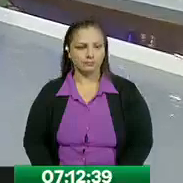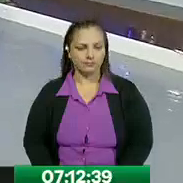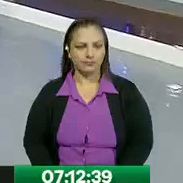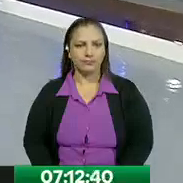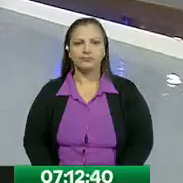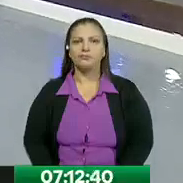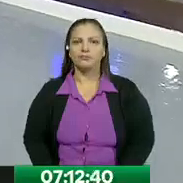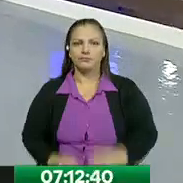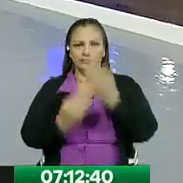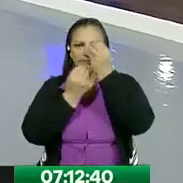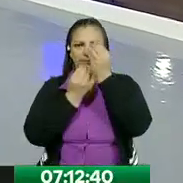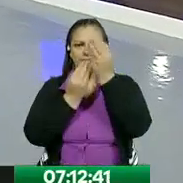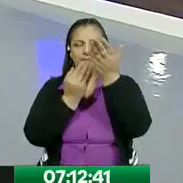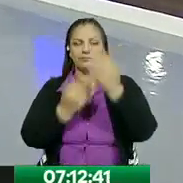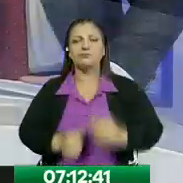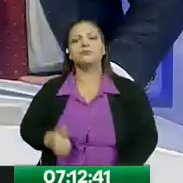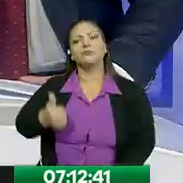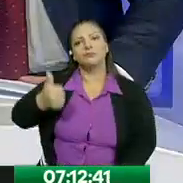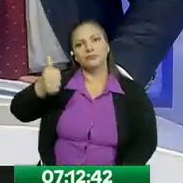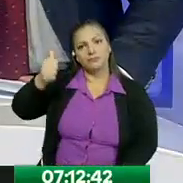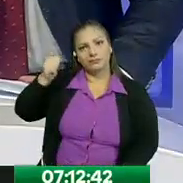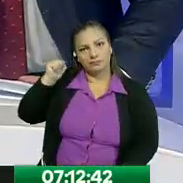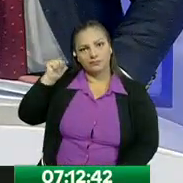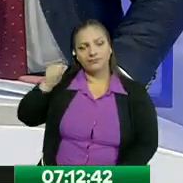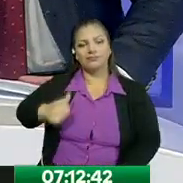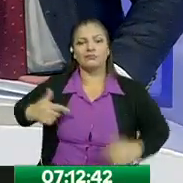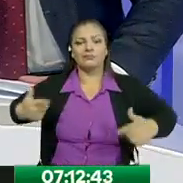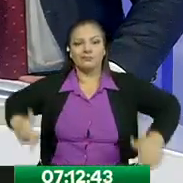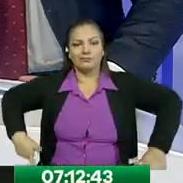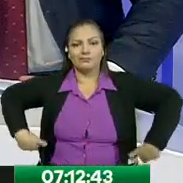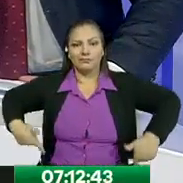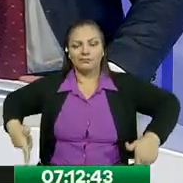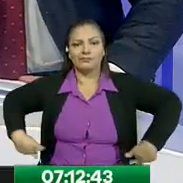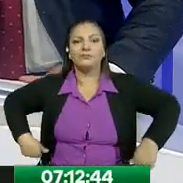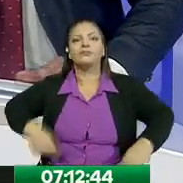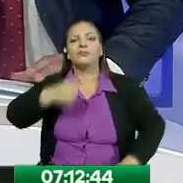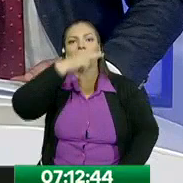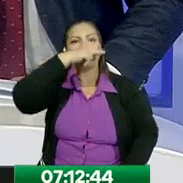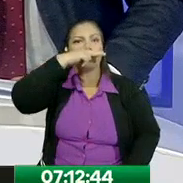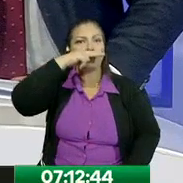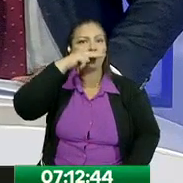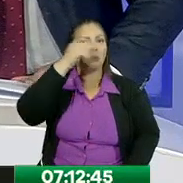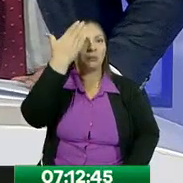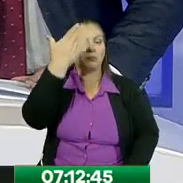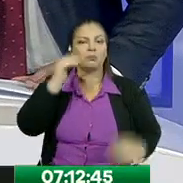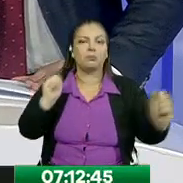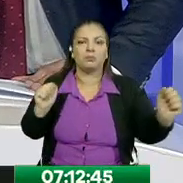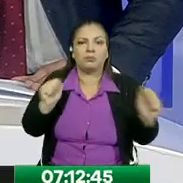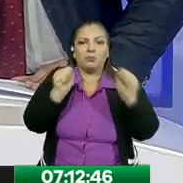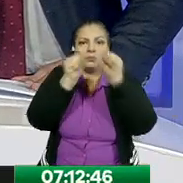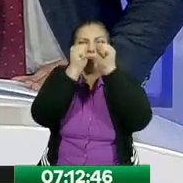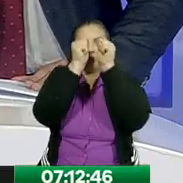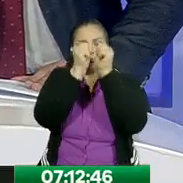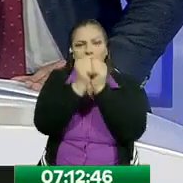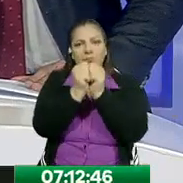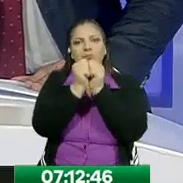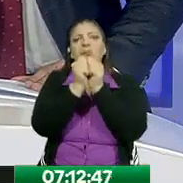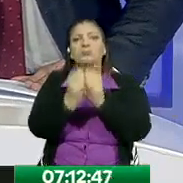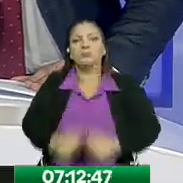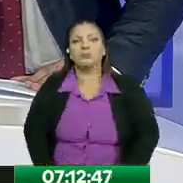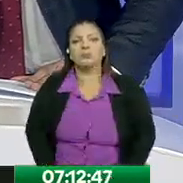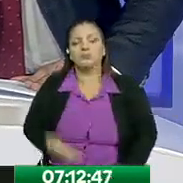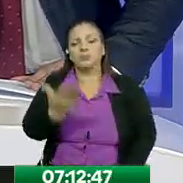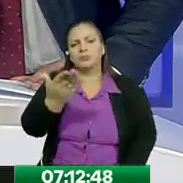El presidente de la República, Lenín Moreno, acompañó por segundo año consecutivo al alcalde de Guayaquil en la tradicional